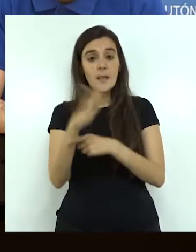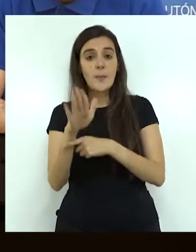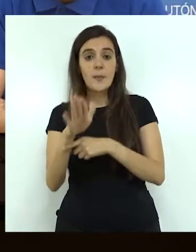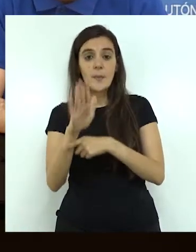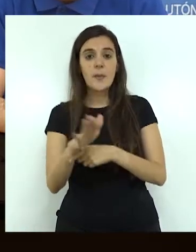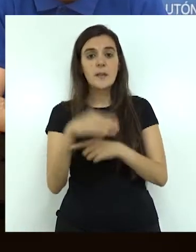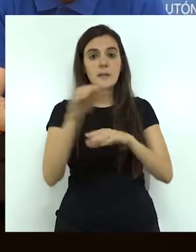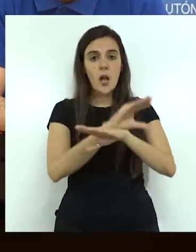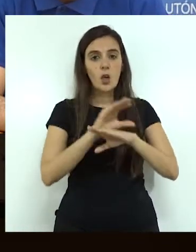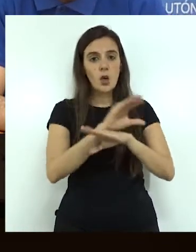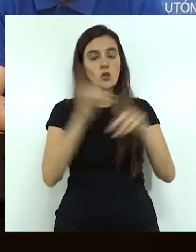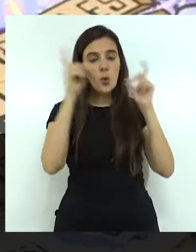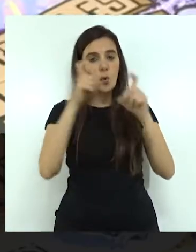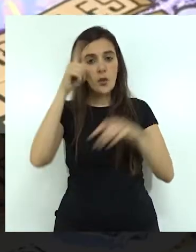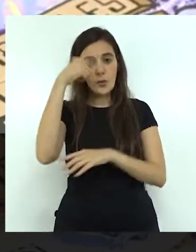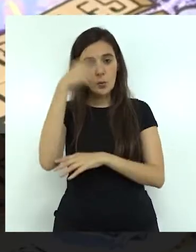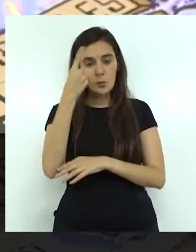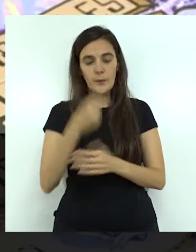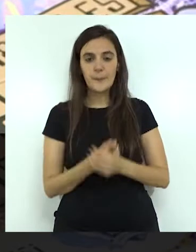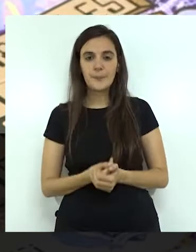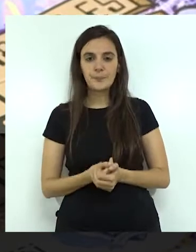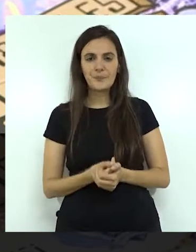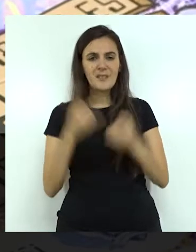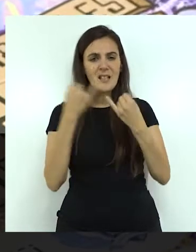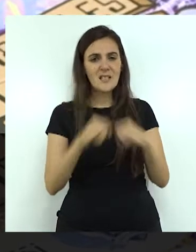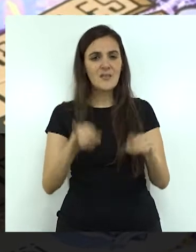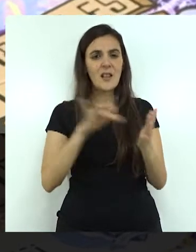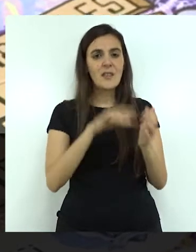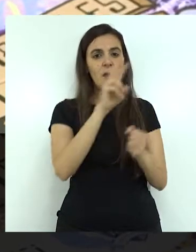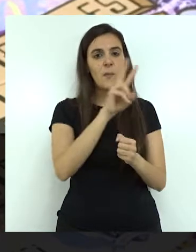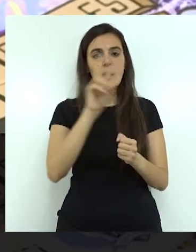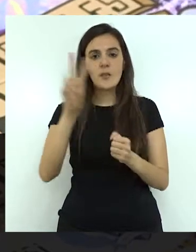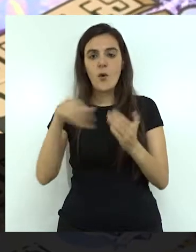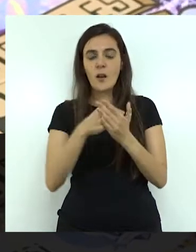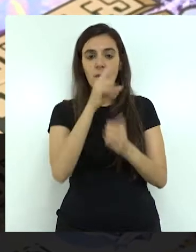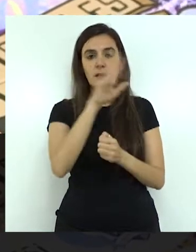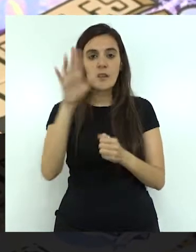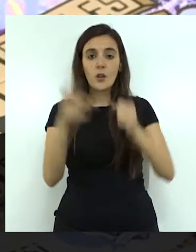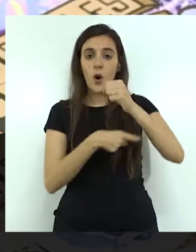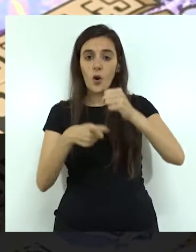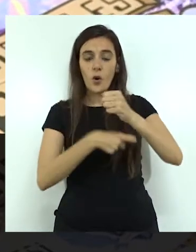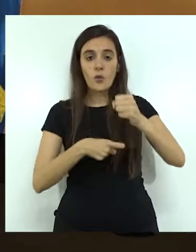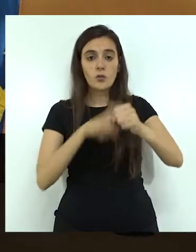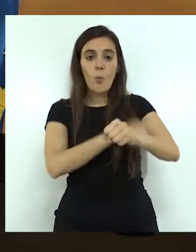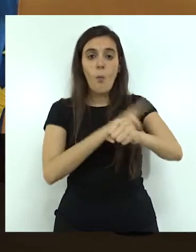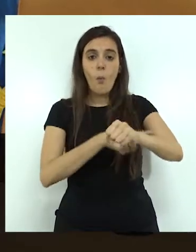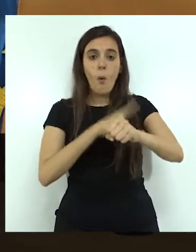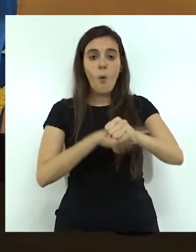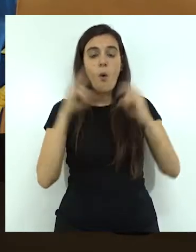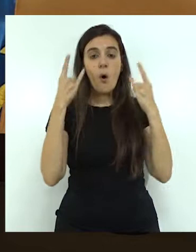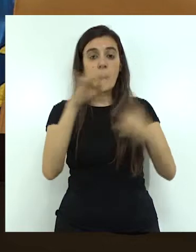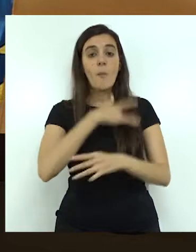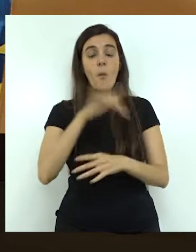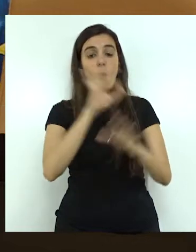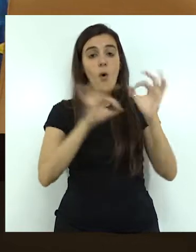consejero de educación y cultura se celebrará del 22 al 25 de agosto en el polideportivo antonio campoamor organizado por